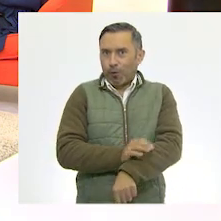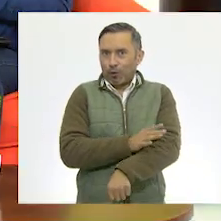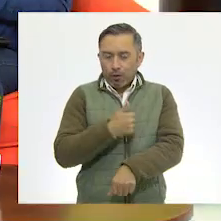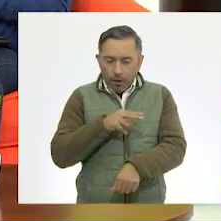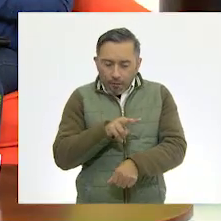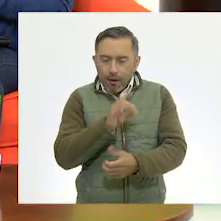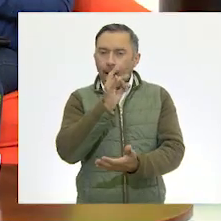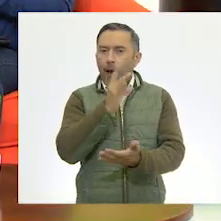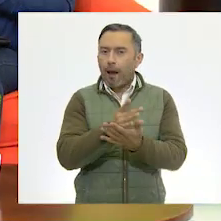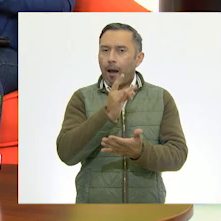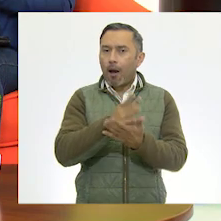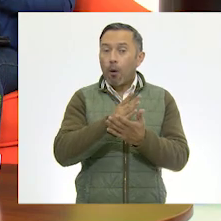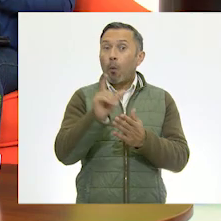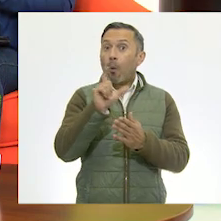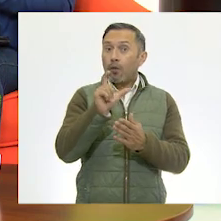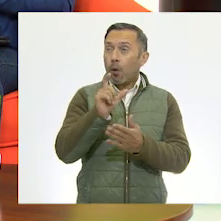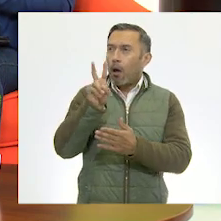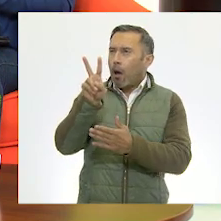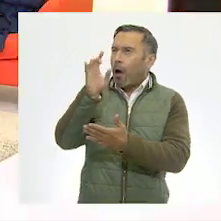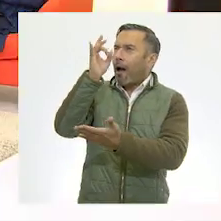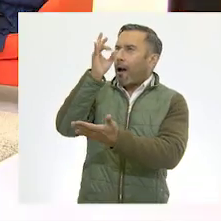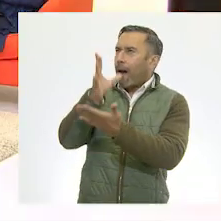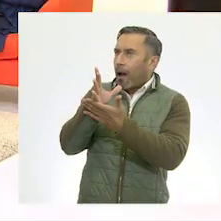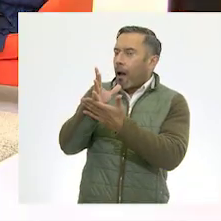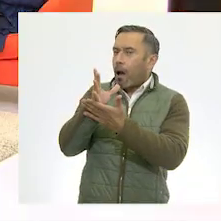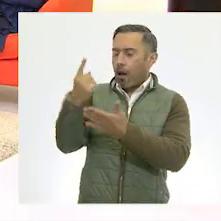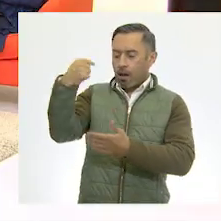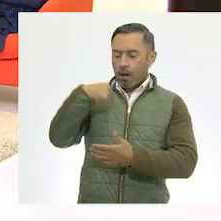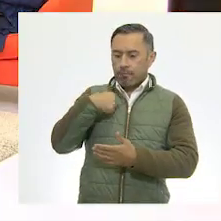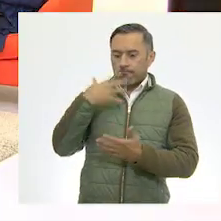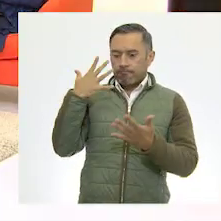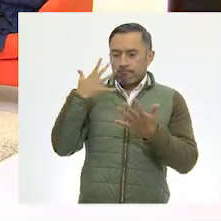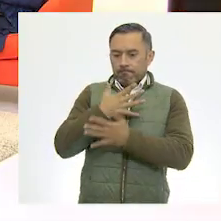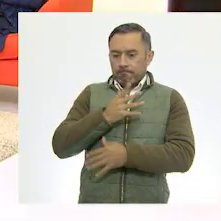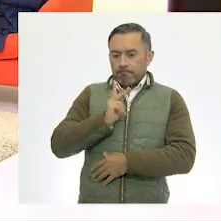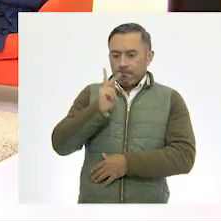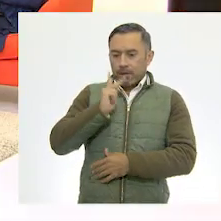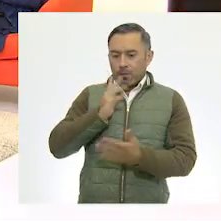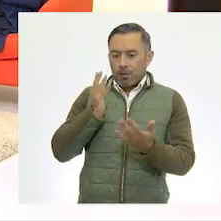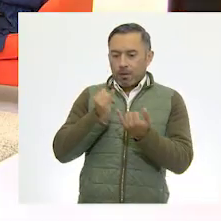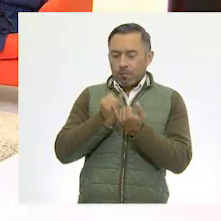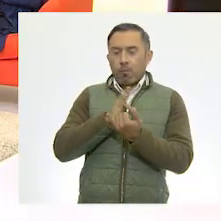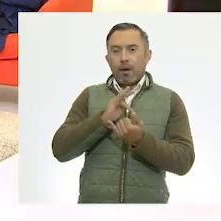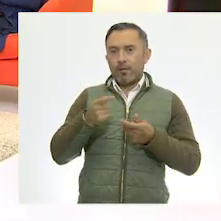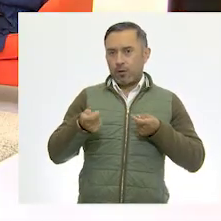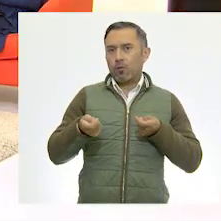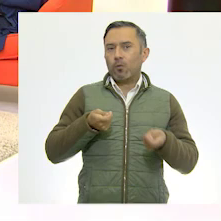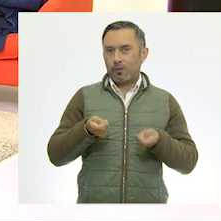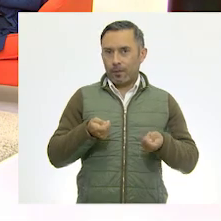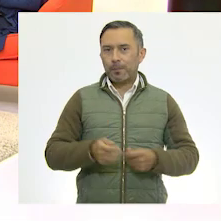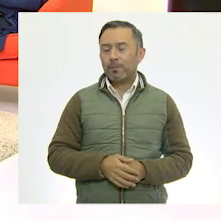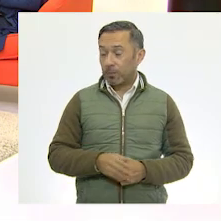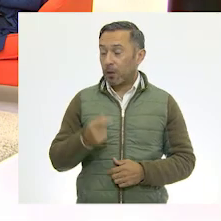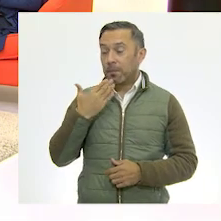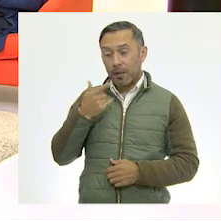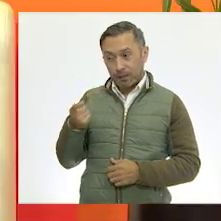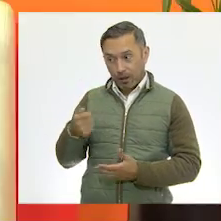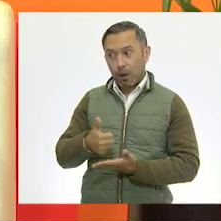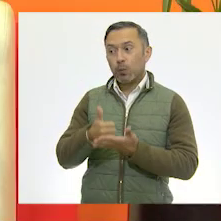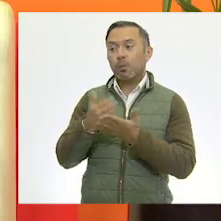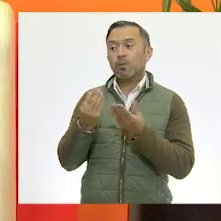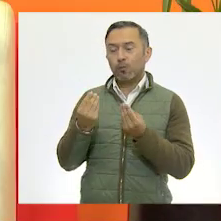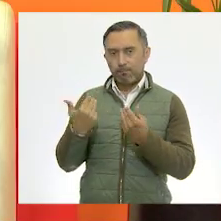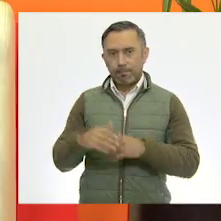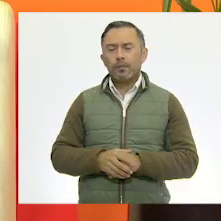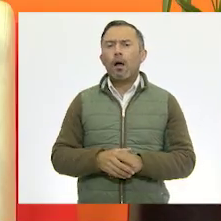podemos regularlas. Claro, pues sí, definitivamente se ve que son de gran utilidad. Y he escuchado hablar de un método,